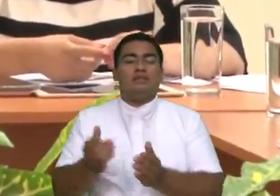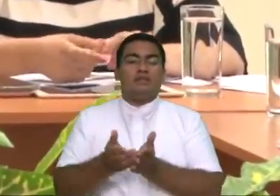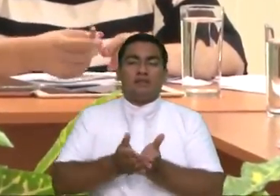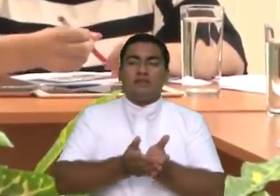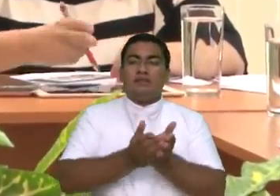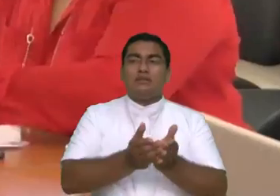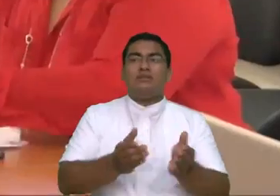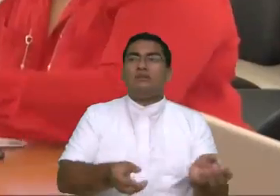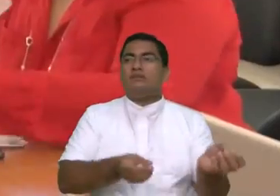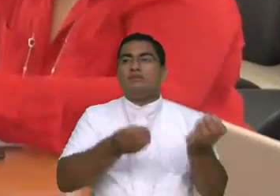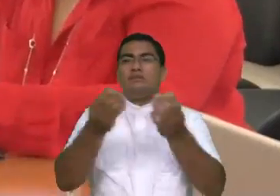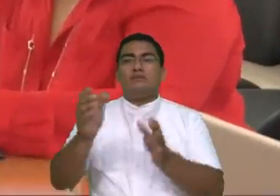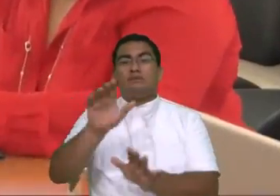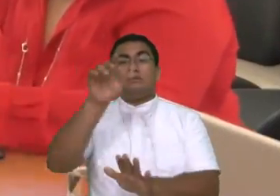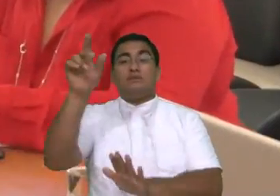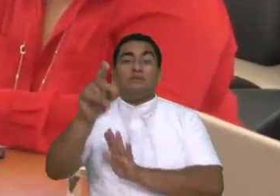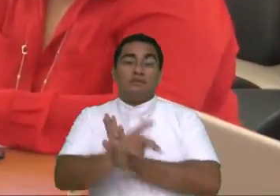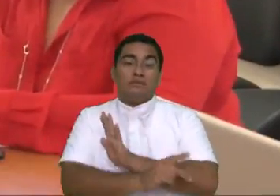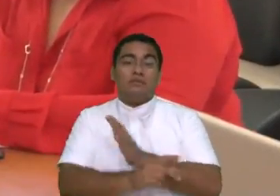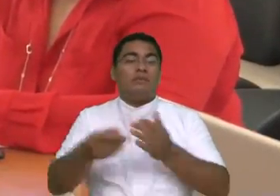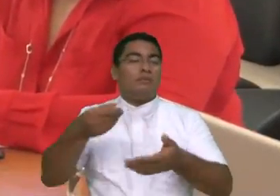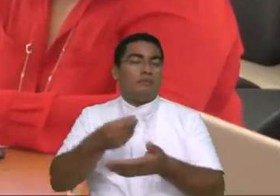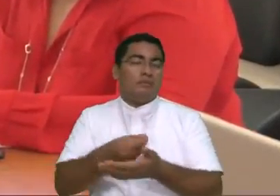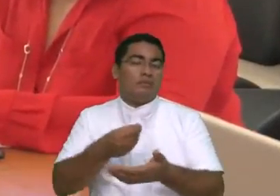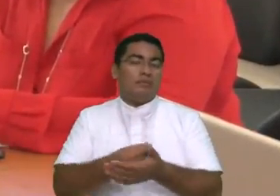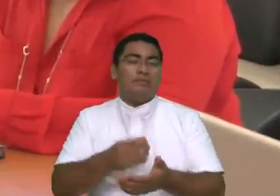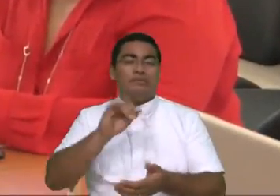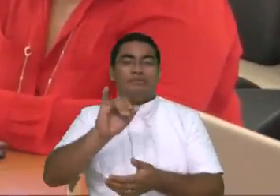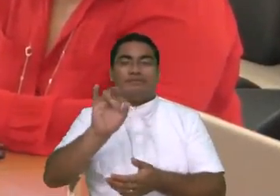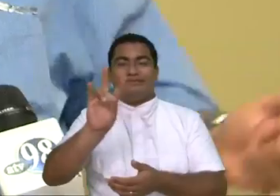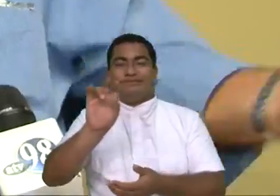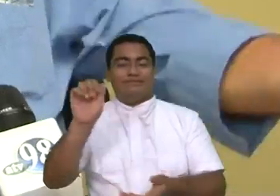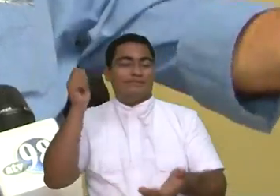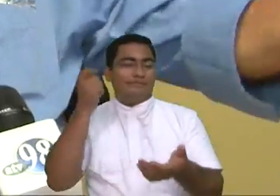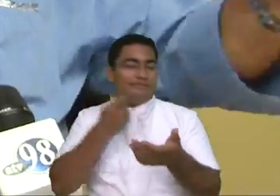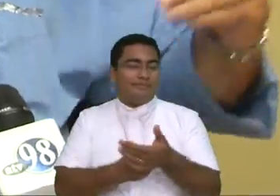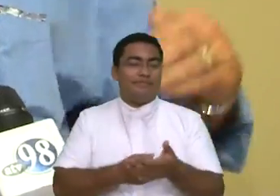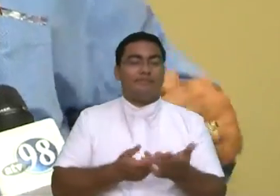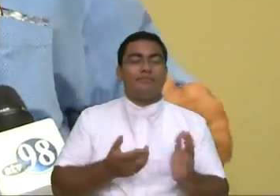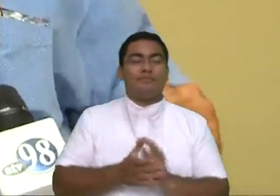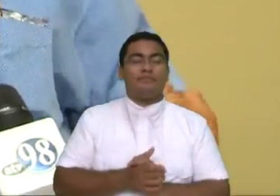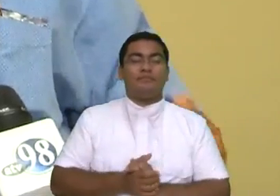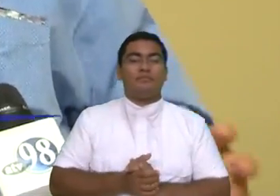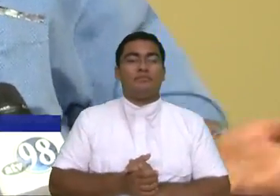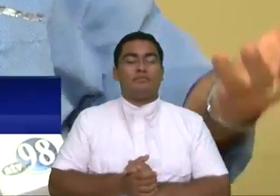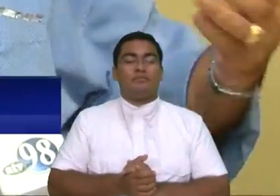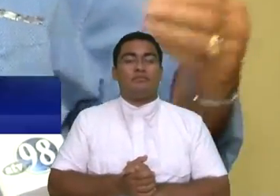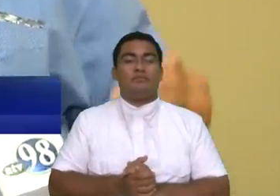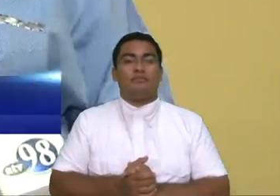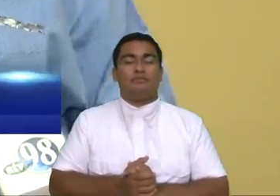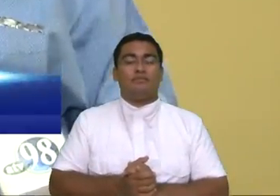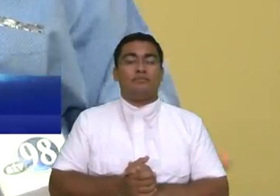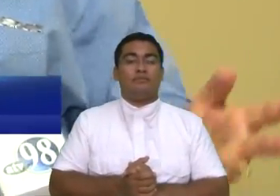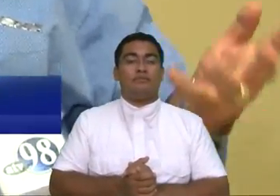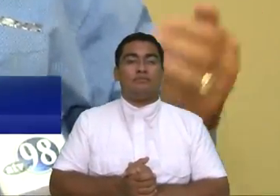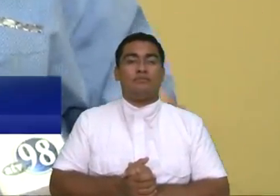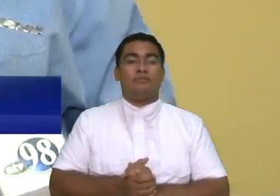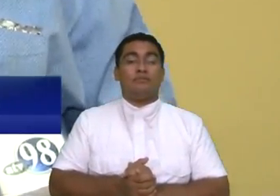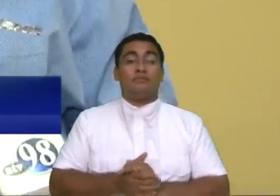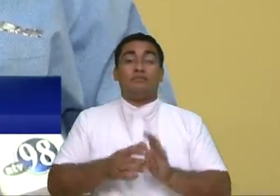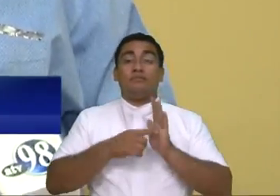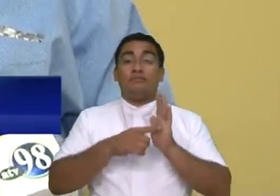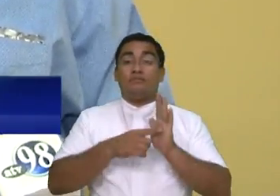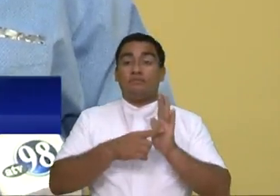importación, impuesto selectivo de consumo e impuesto al valor agregado. Cuando se le llegara a fregar,